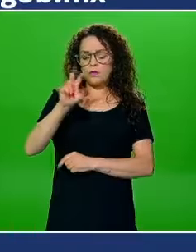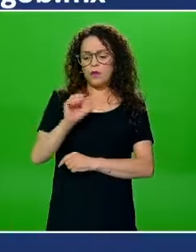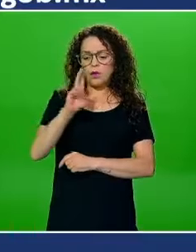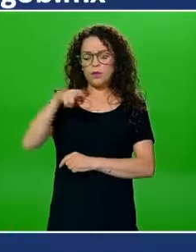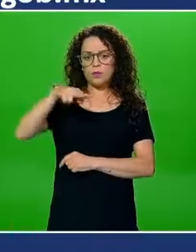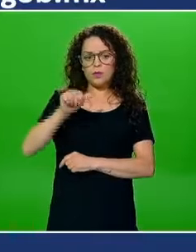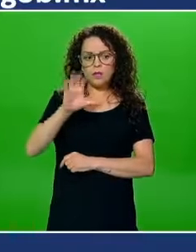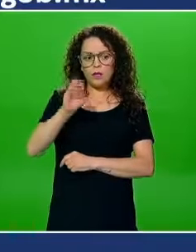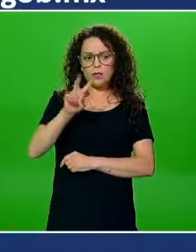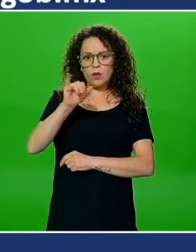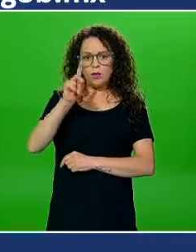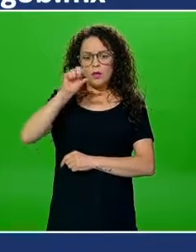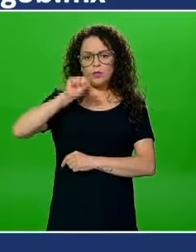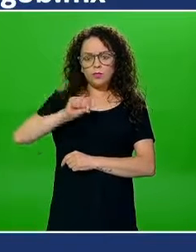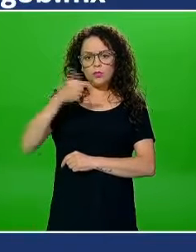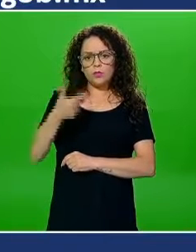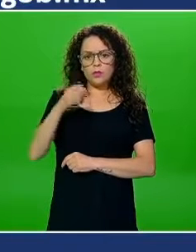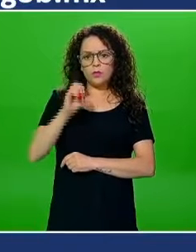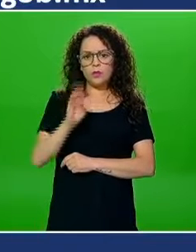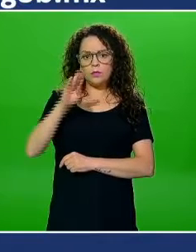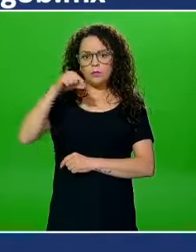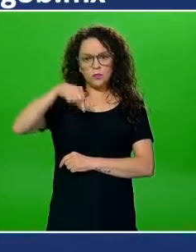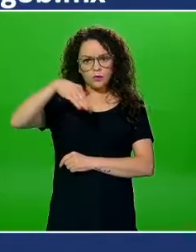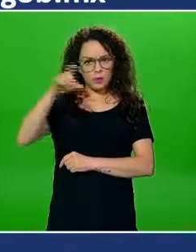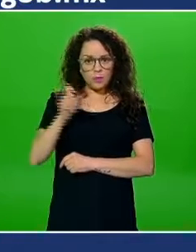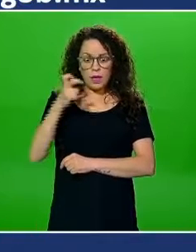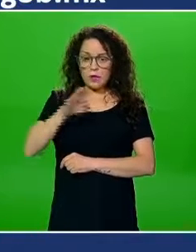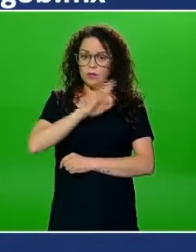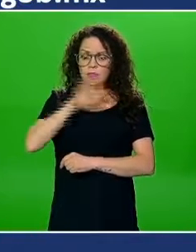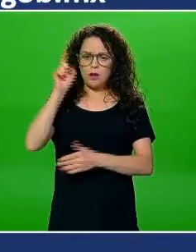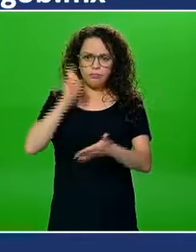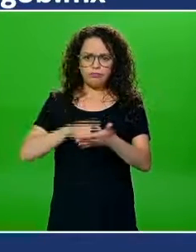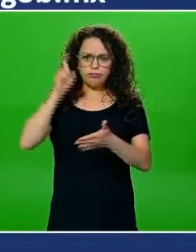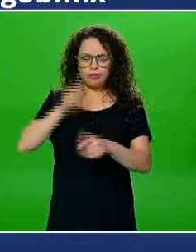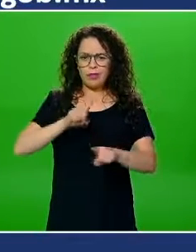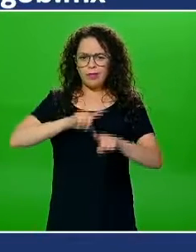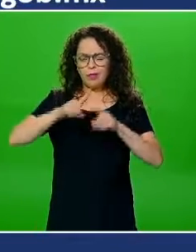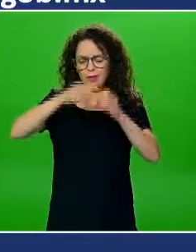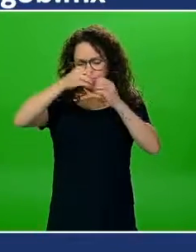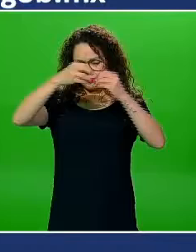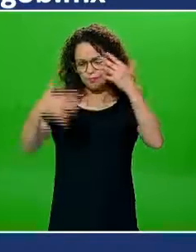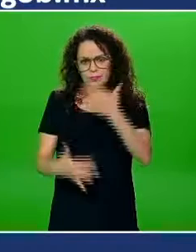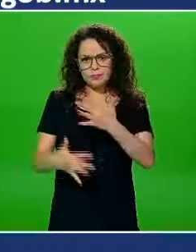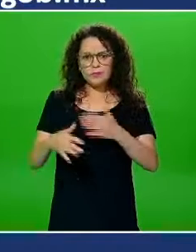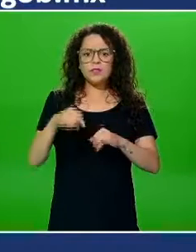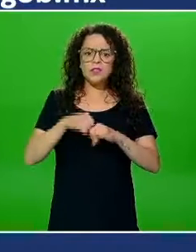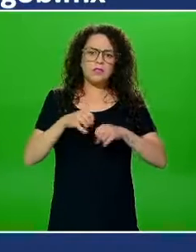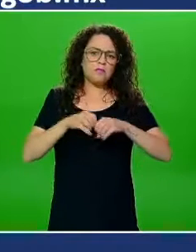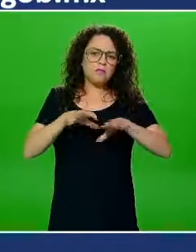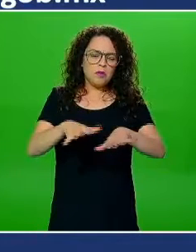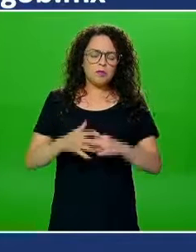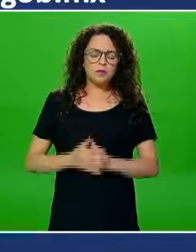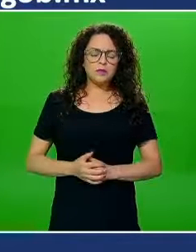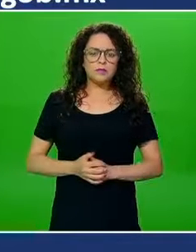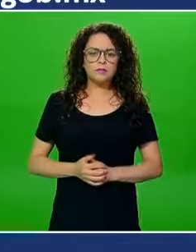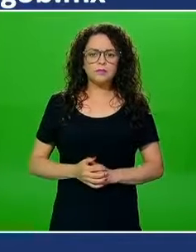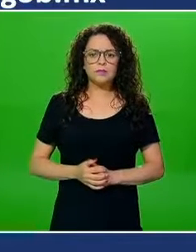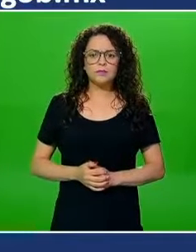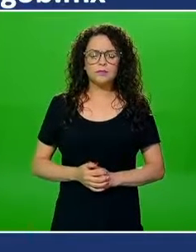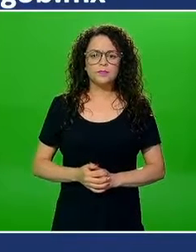vacunacovid.gov.mx, en donde podrán ustedes tener acceso a toda una serie de información, publicaciones,